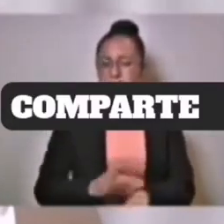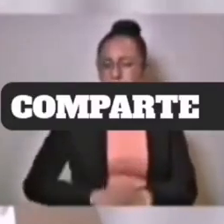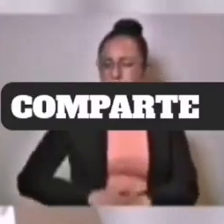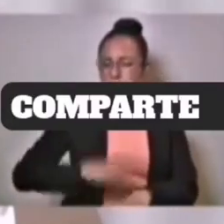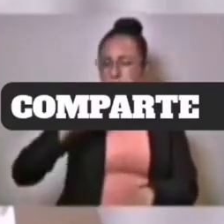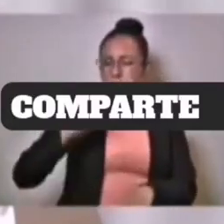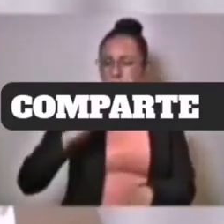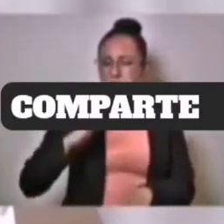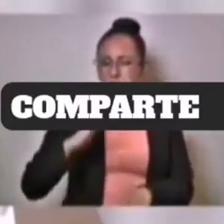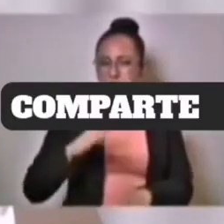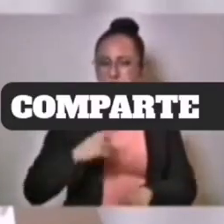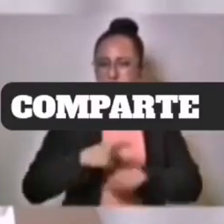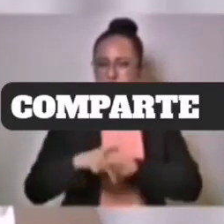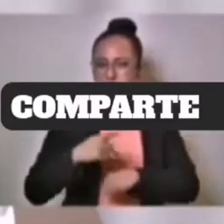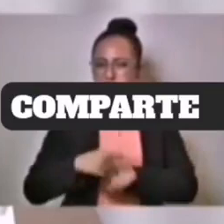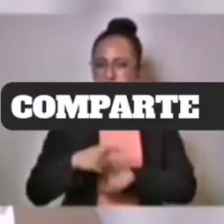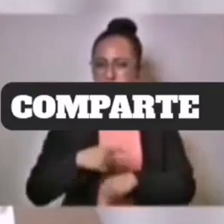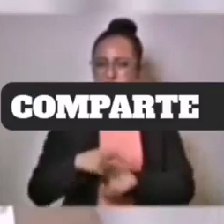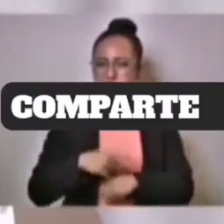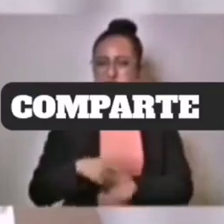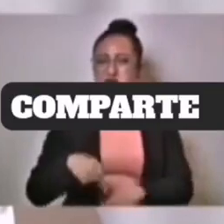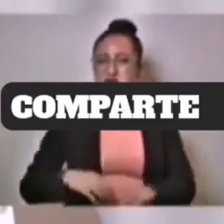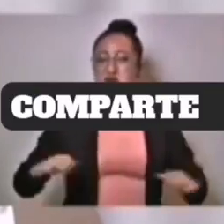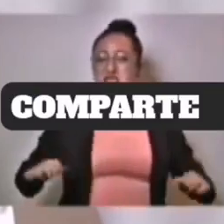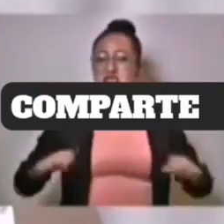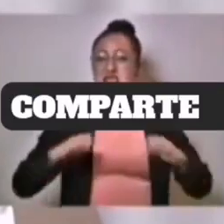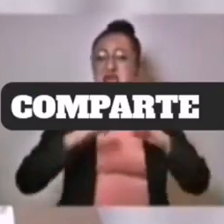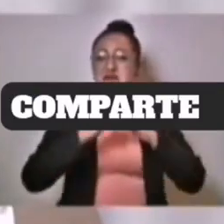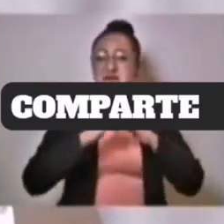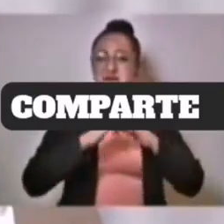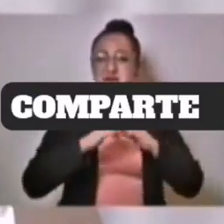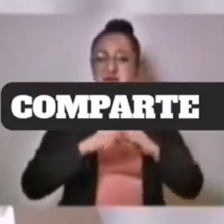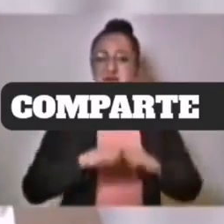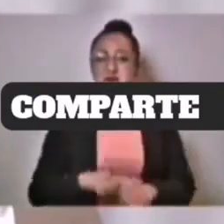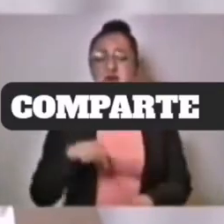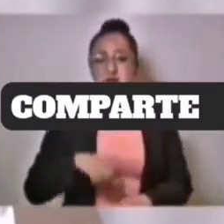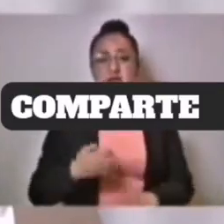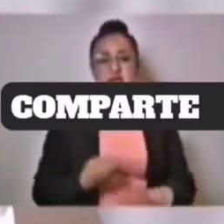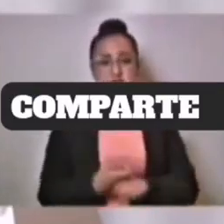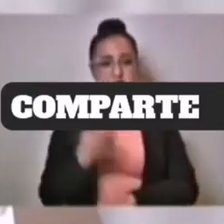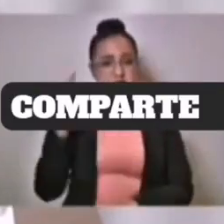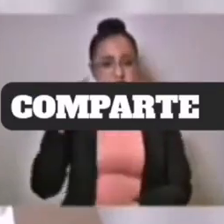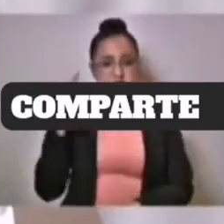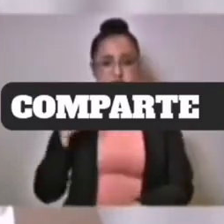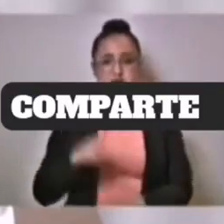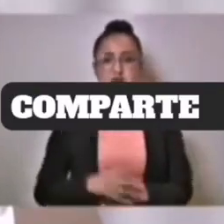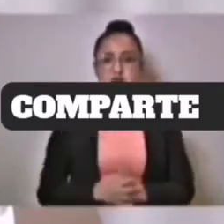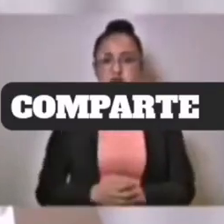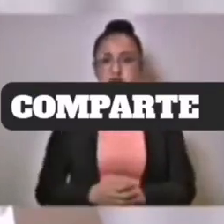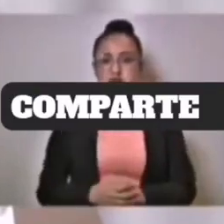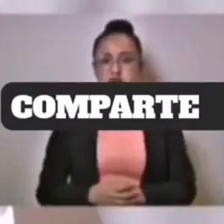de la crisis de esta pandemia en nuestro estado.